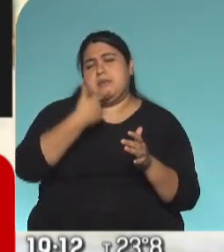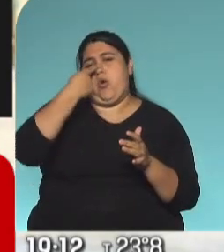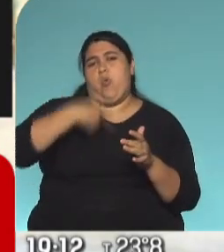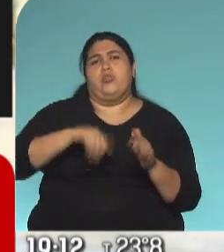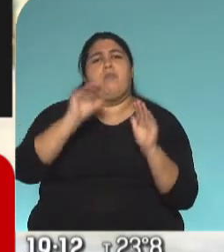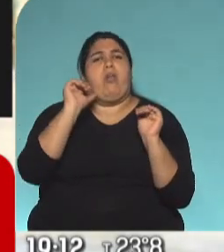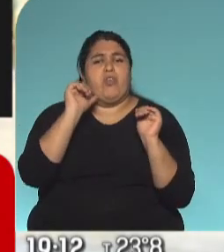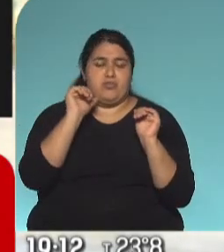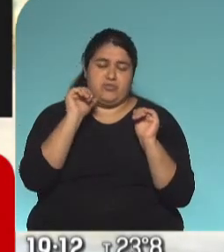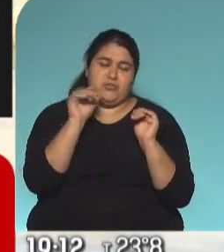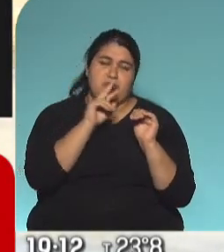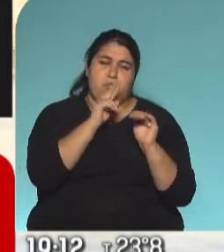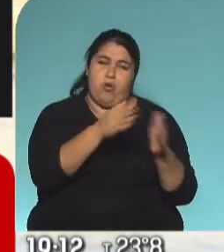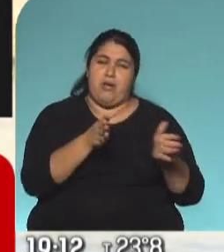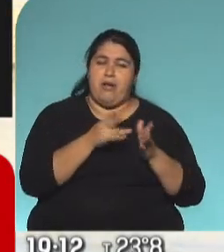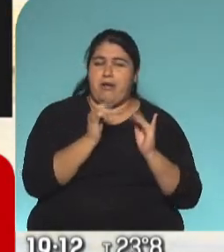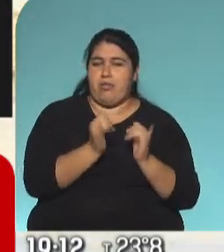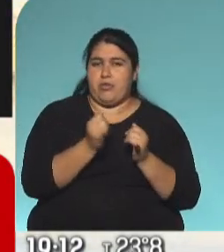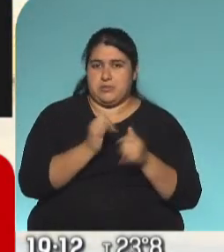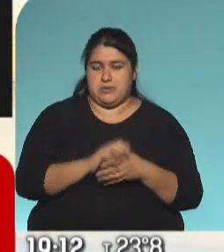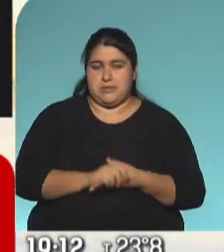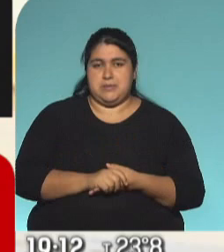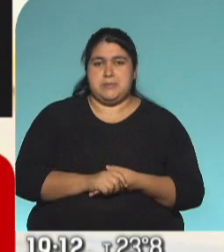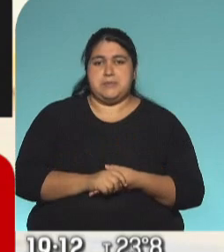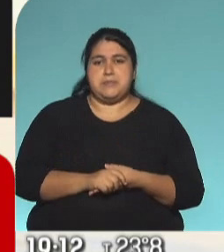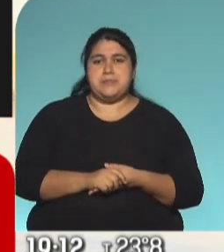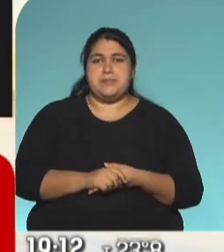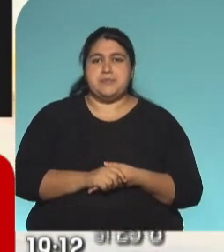último adiós a la joven adolescente.